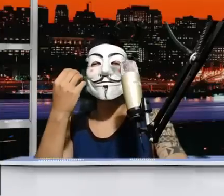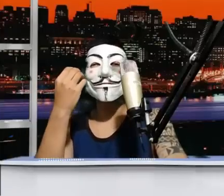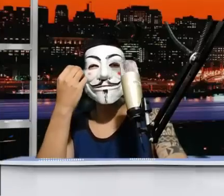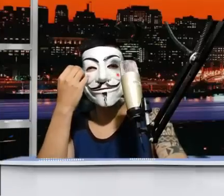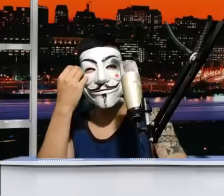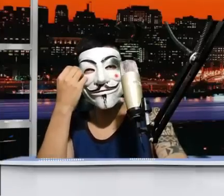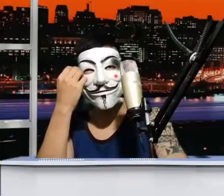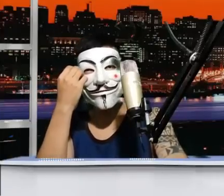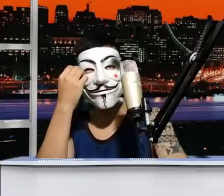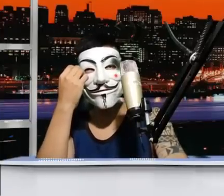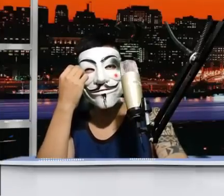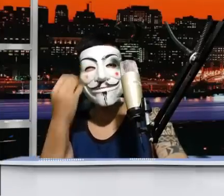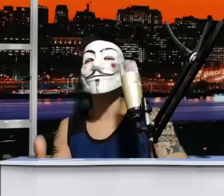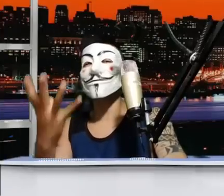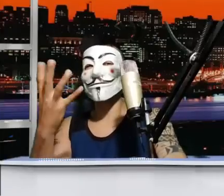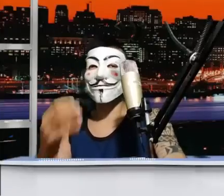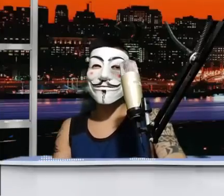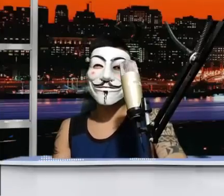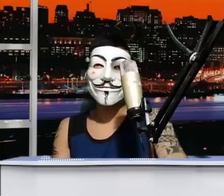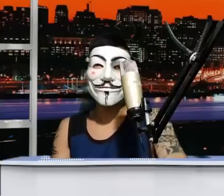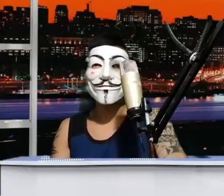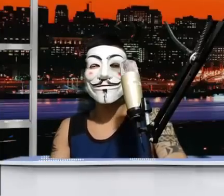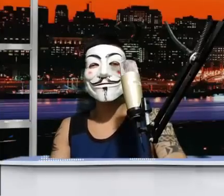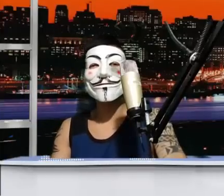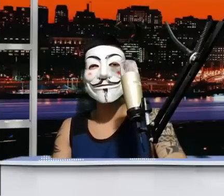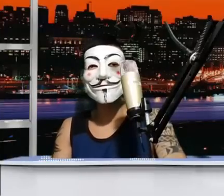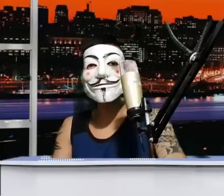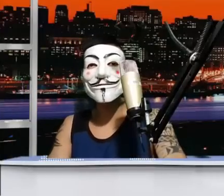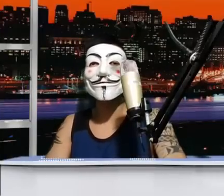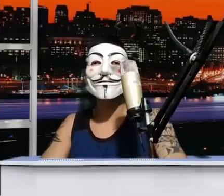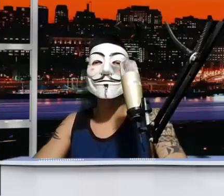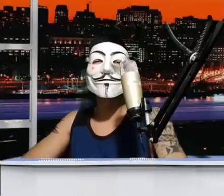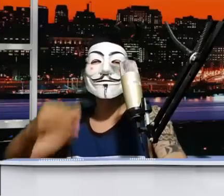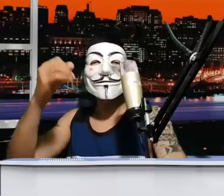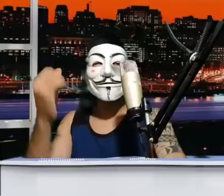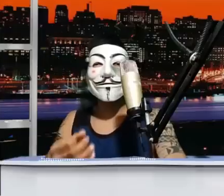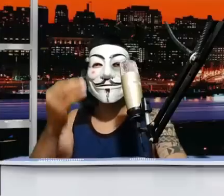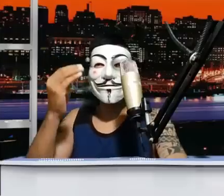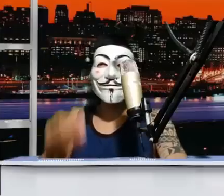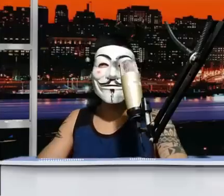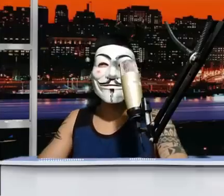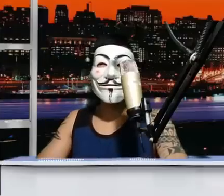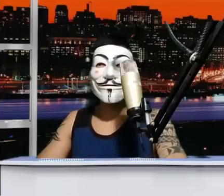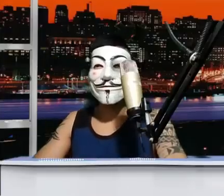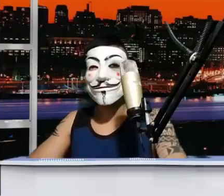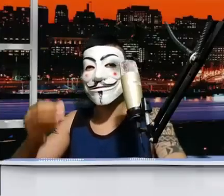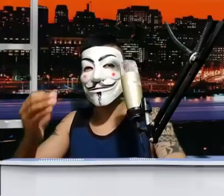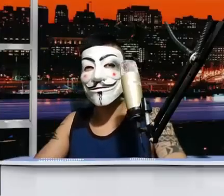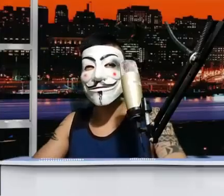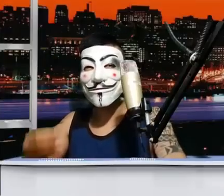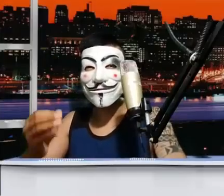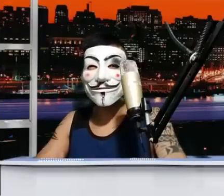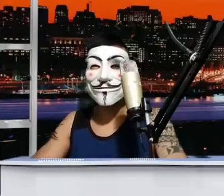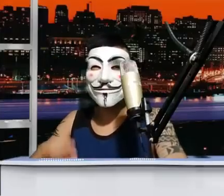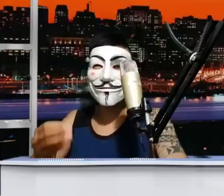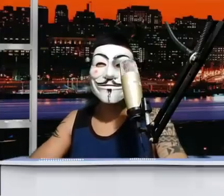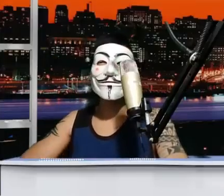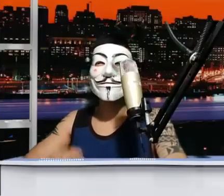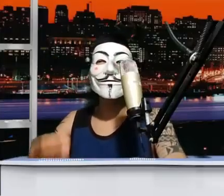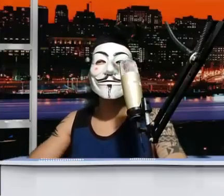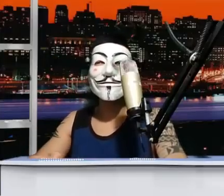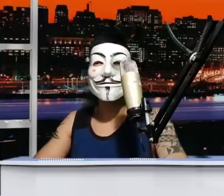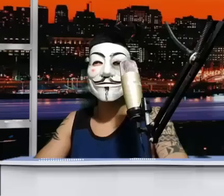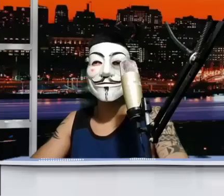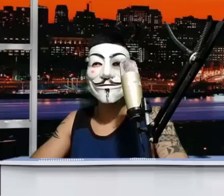mejor que nos pongamos a llorar todos nosotros, porque sí, señores, lamentablemente, si Nayib Bukele